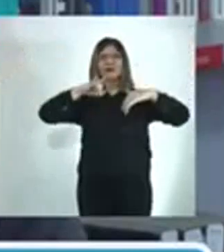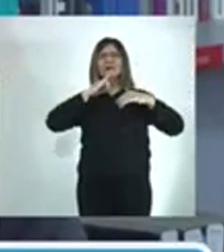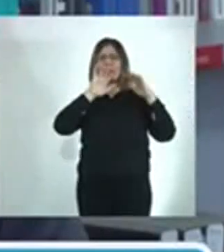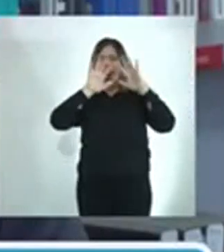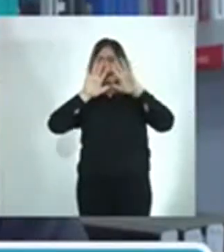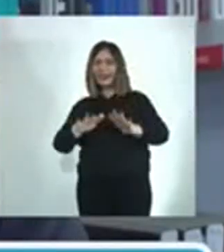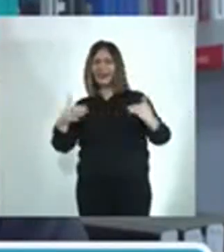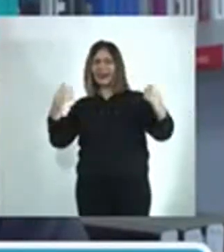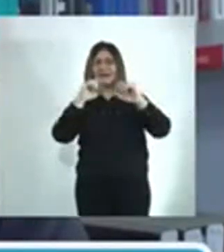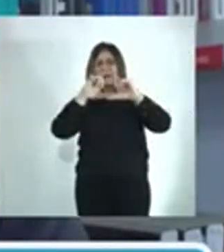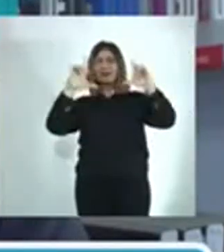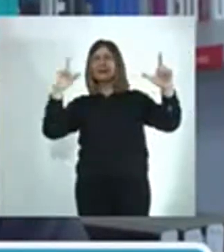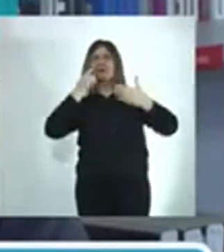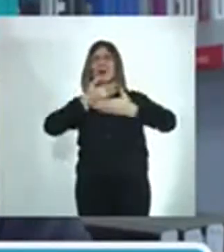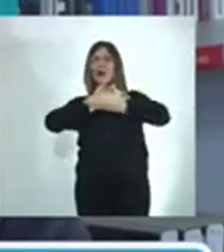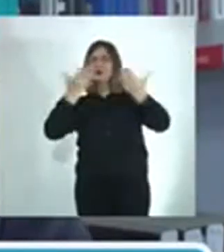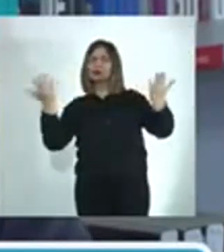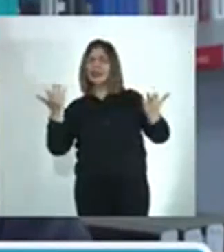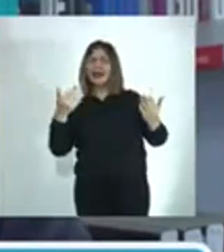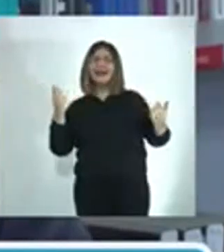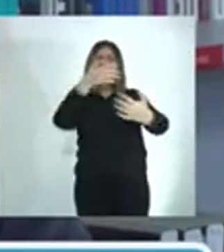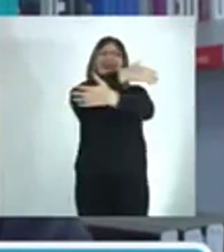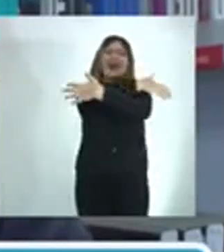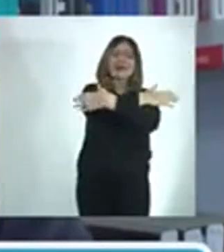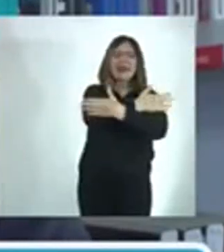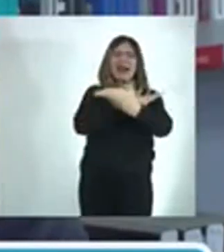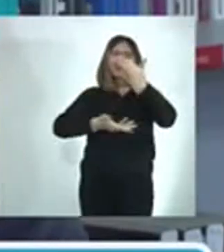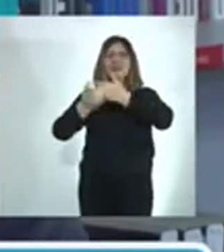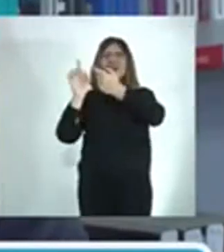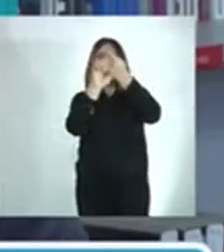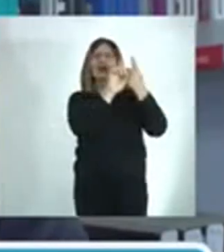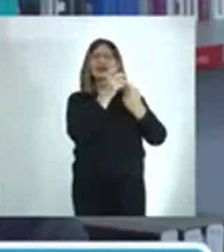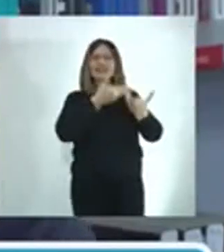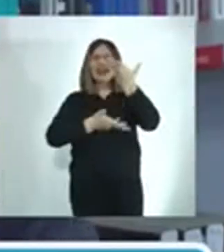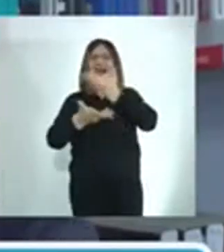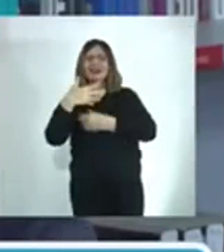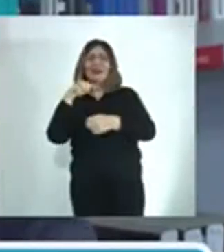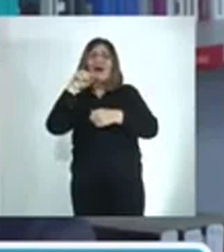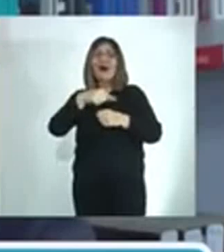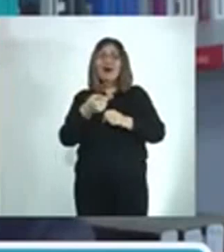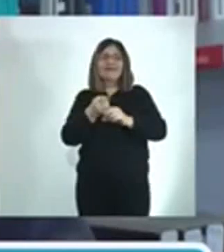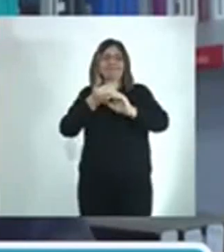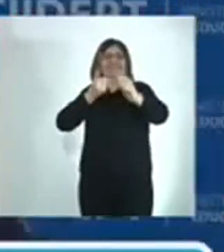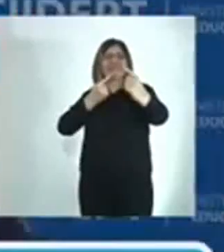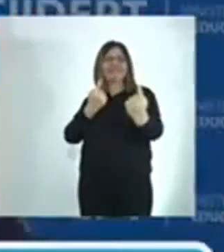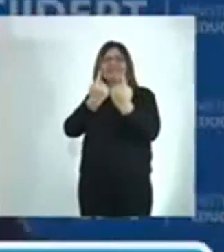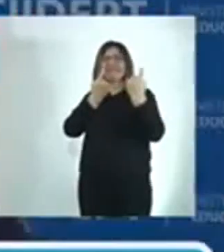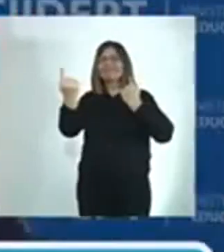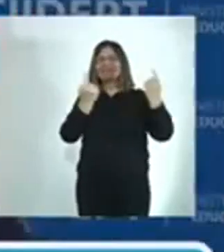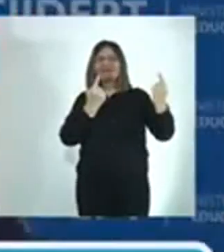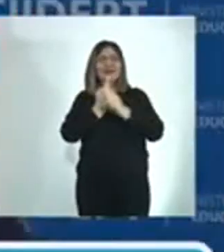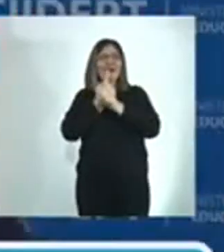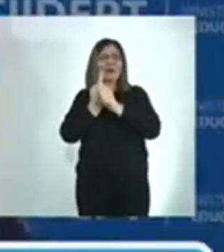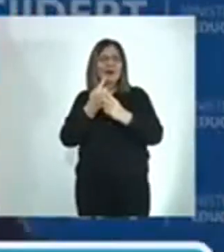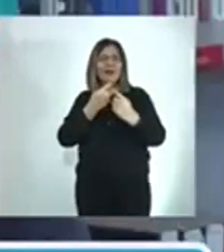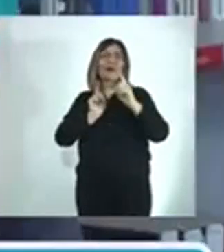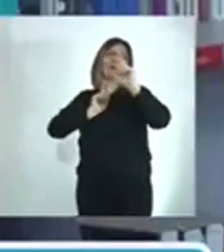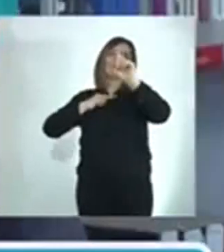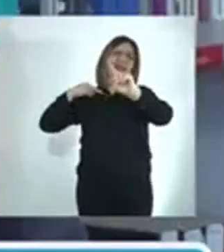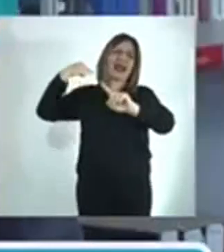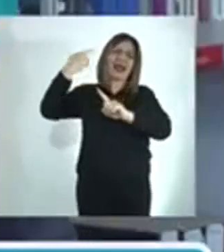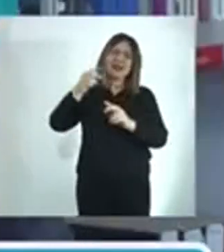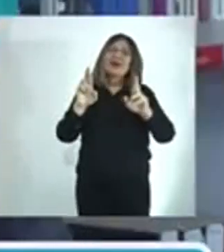queden con nosotros, que podamos darnos un abrazo, que podamos darnos el afecto, que hoy no lo podemos hacer. Y a partir de todo